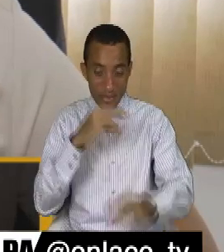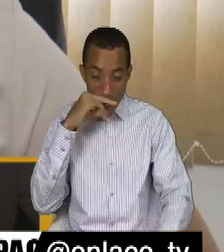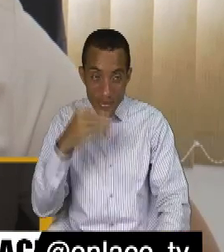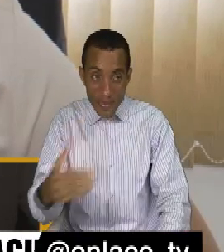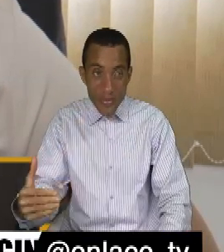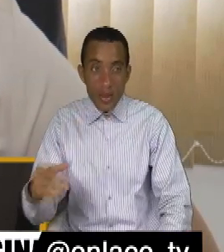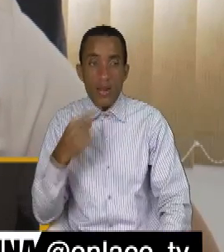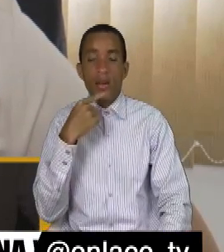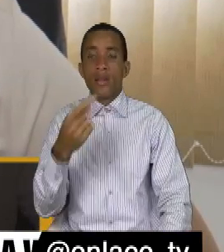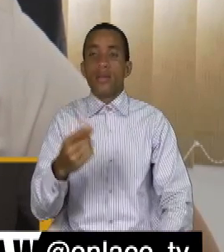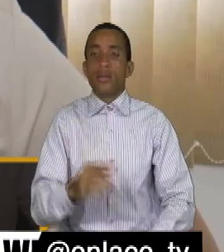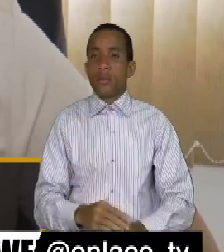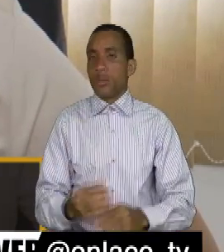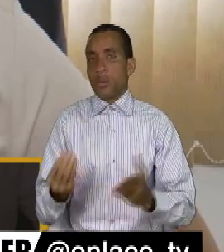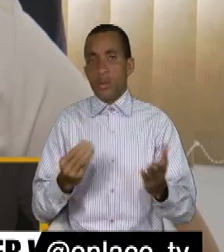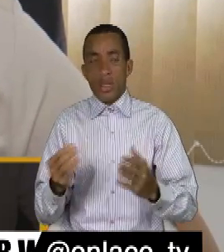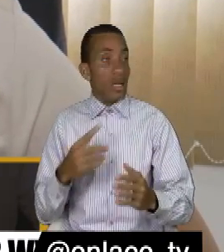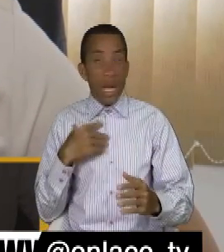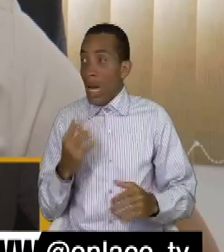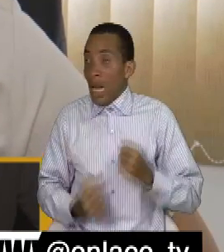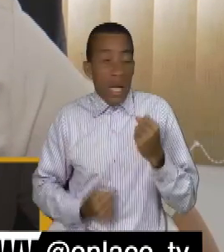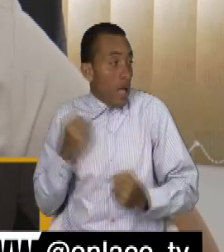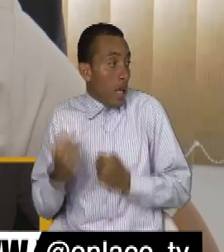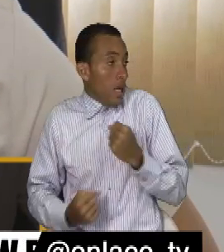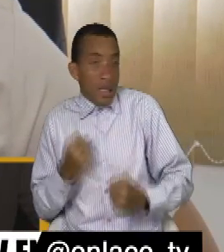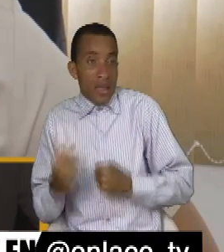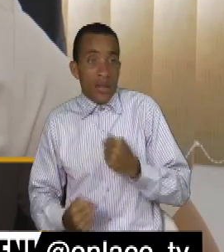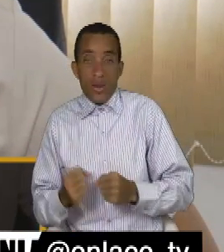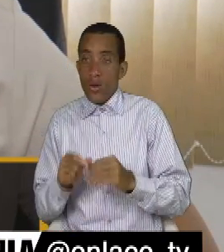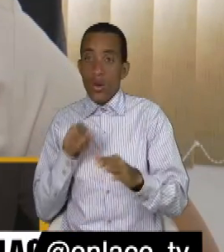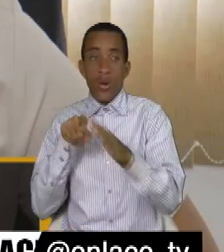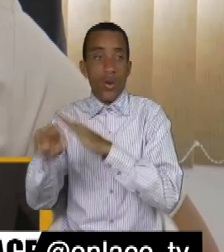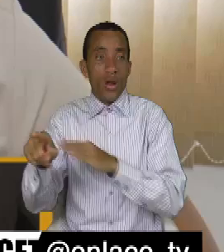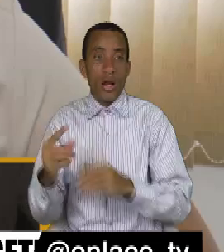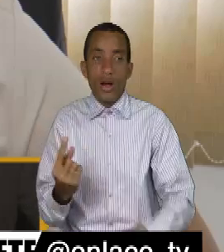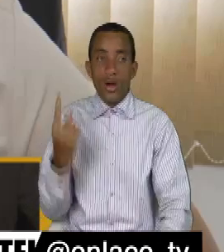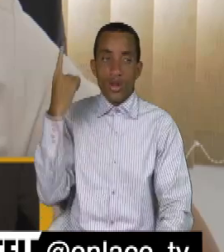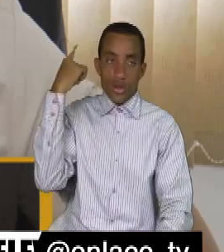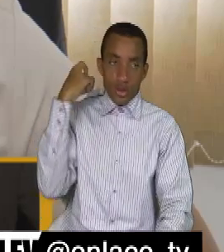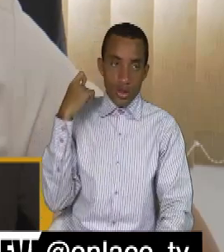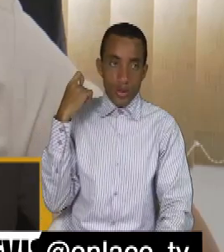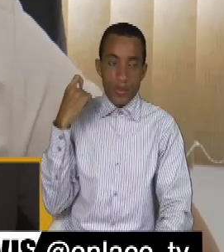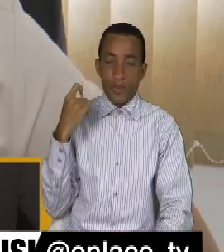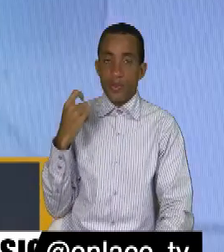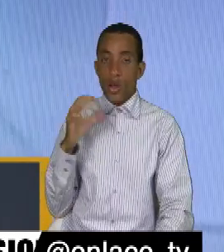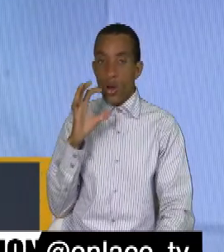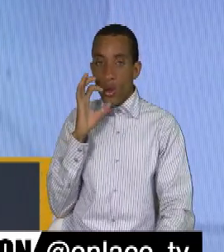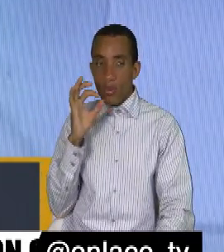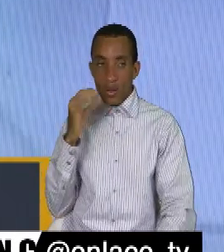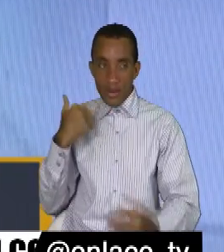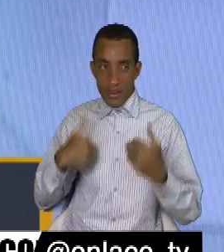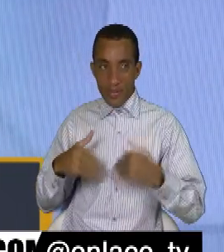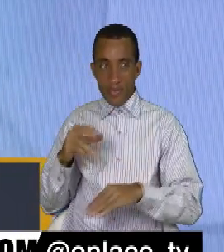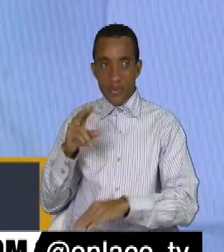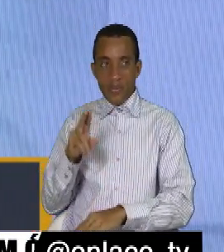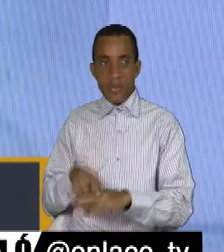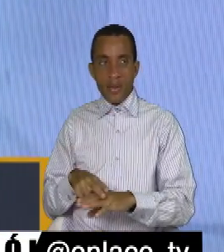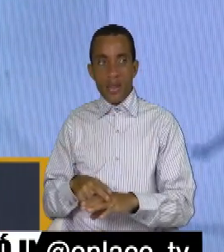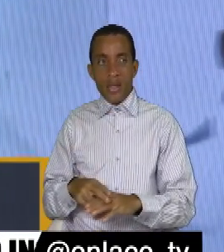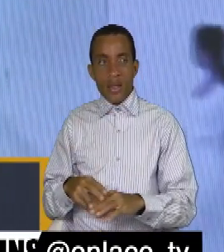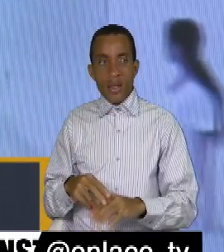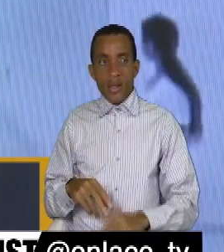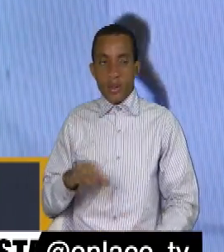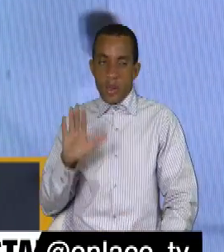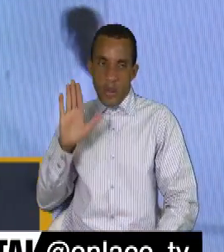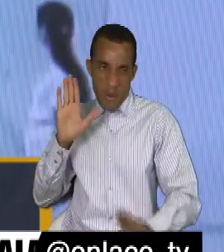servicios, personas que salieron corriendo de la institución. En el día de ayer el paciente quiso y cogió a